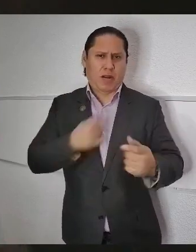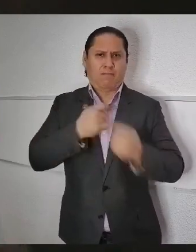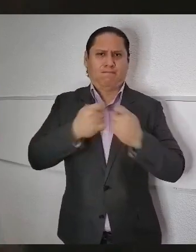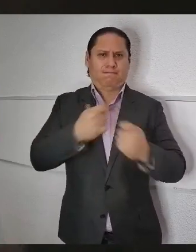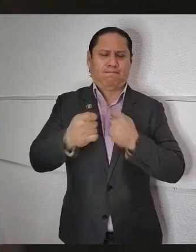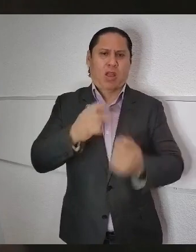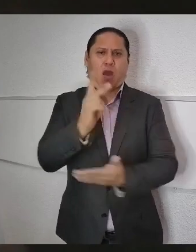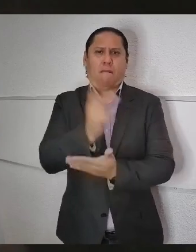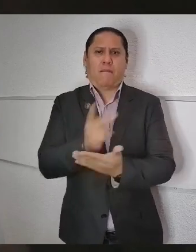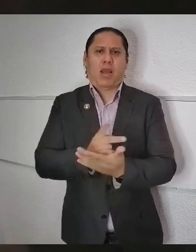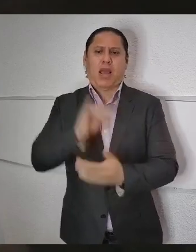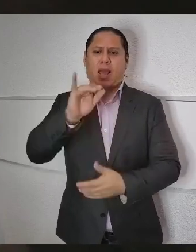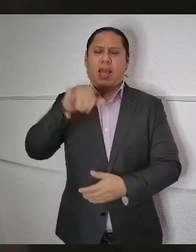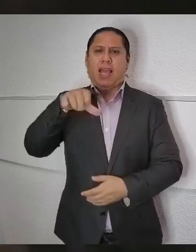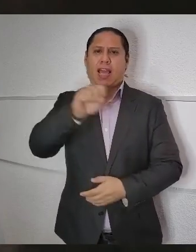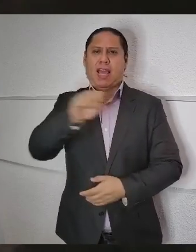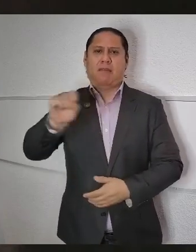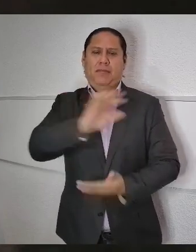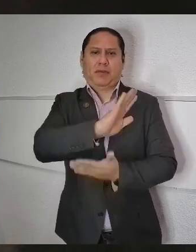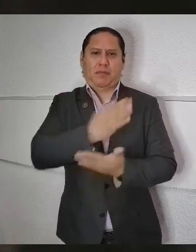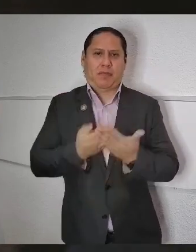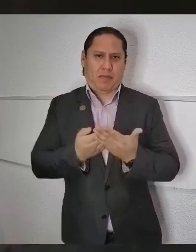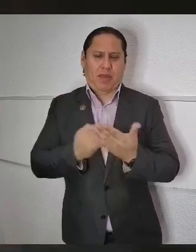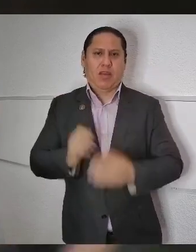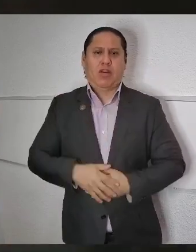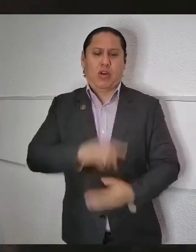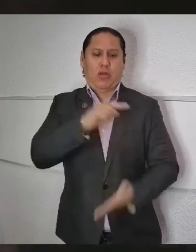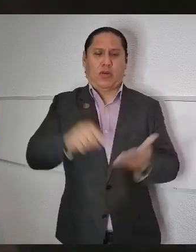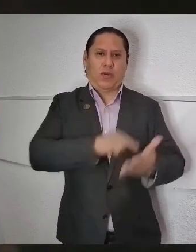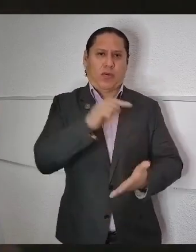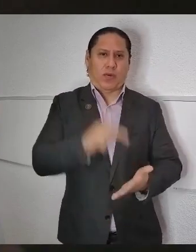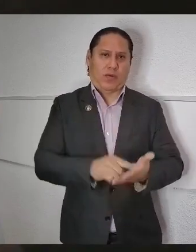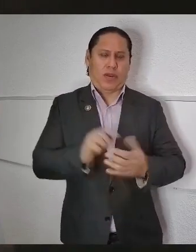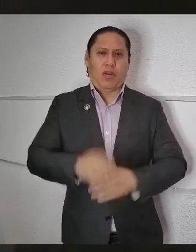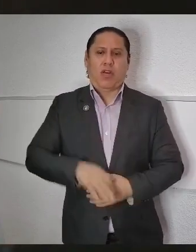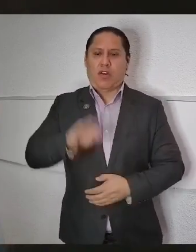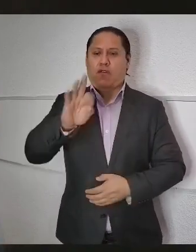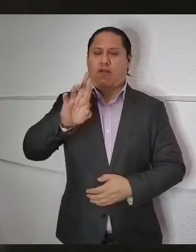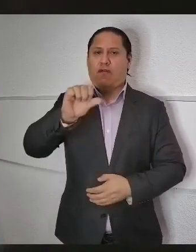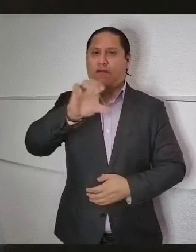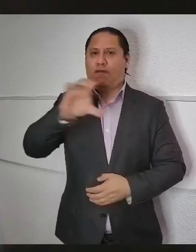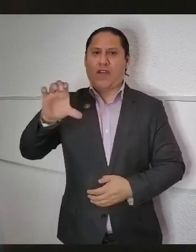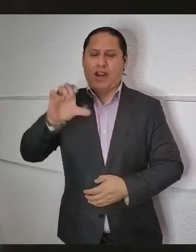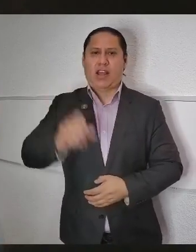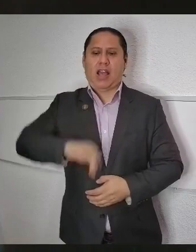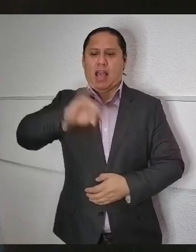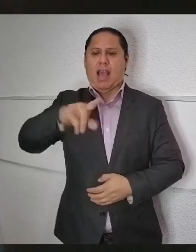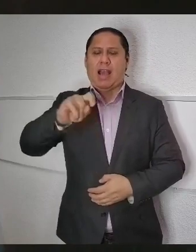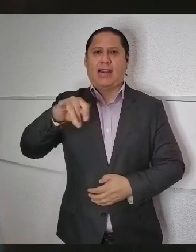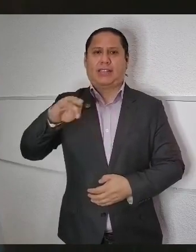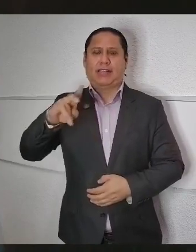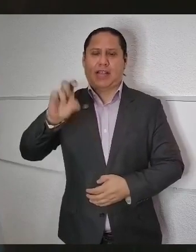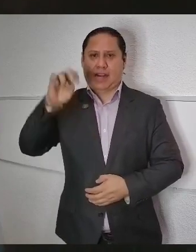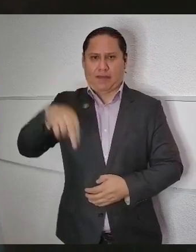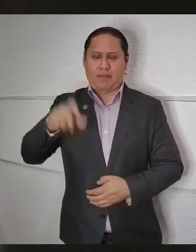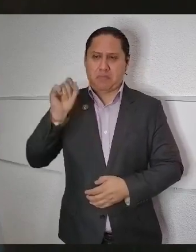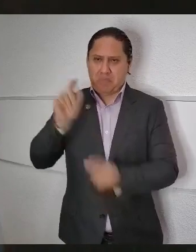por el programa IMSS Bienestar, predio ubicado en el fraccionamiento Nueva Jerusalén de esa ciudad.